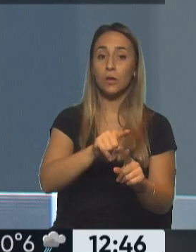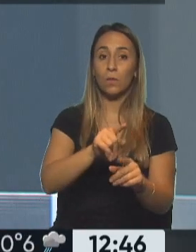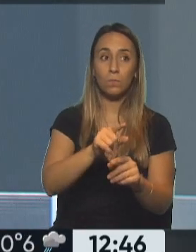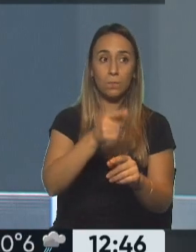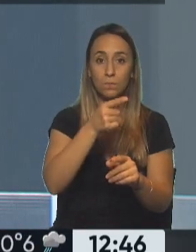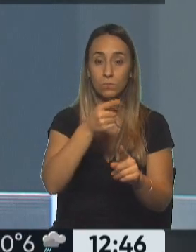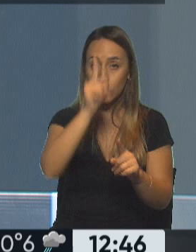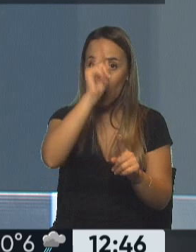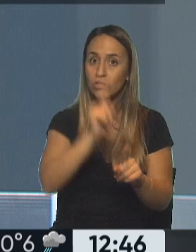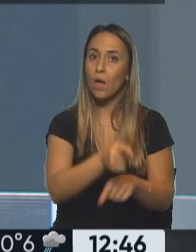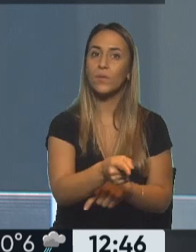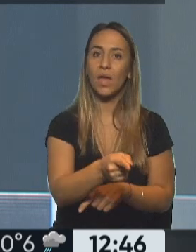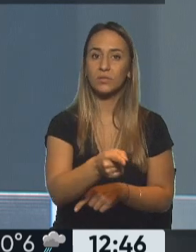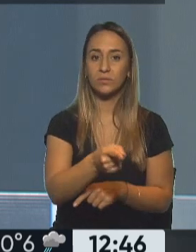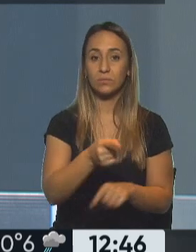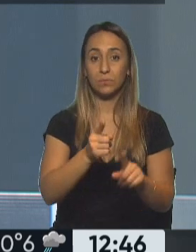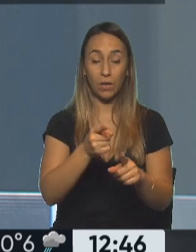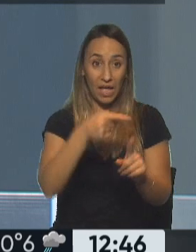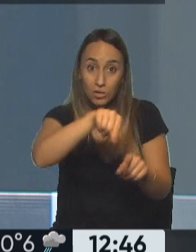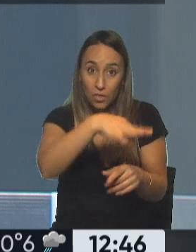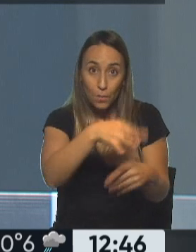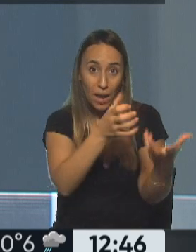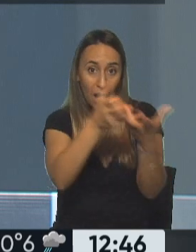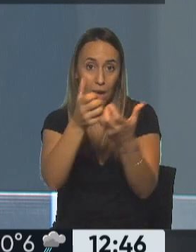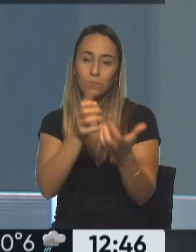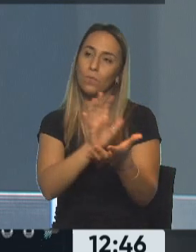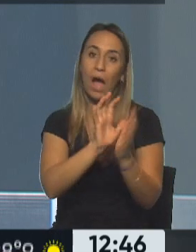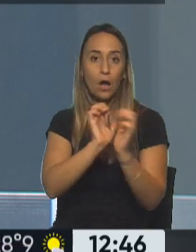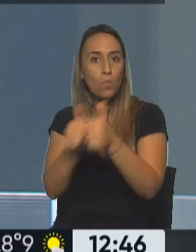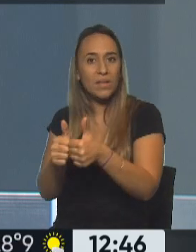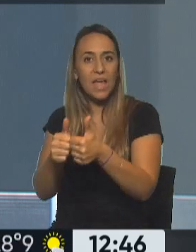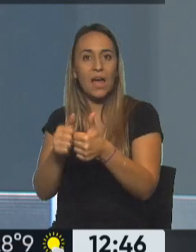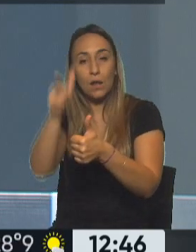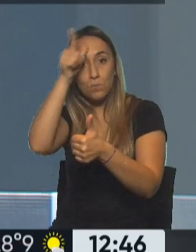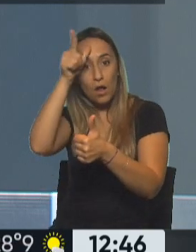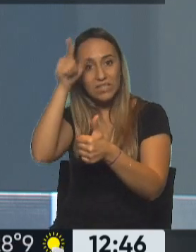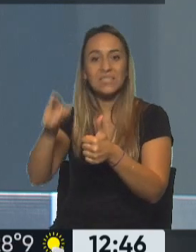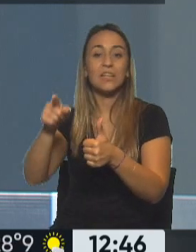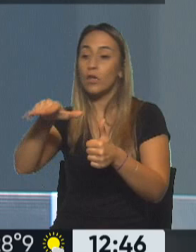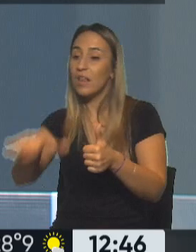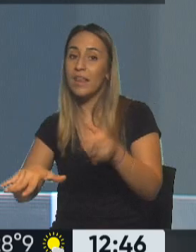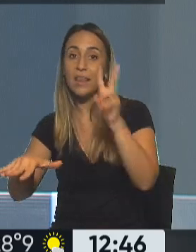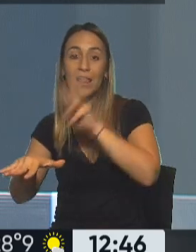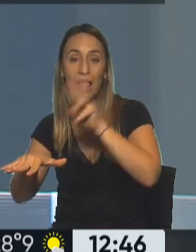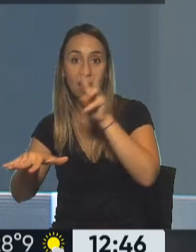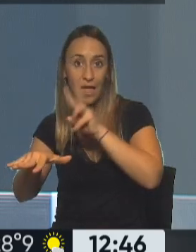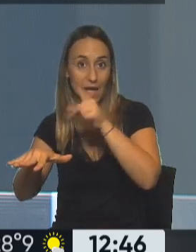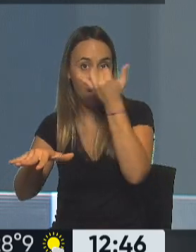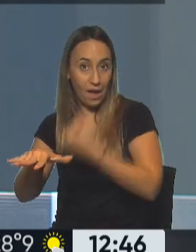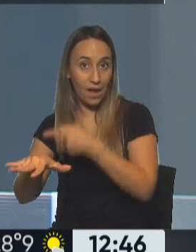estaban notificados porque tienen que acompañar a la policía en un allanamiento de esta naturaleza cuando hay una niña en